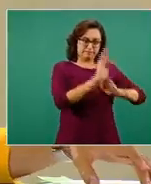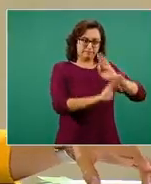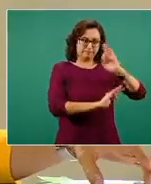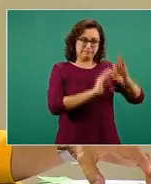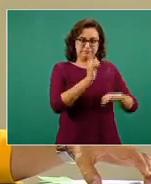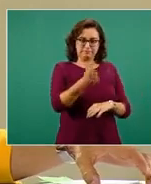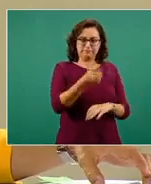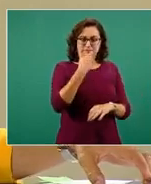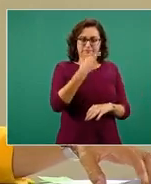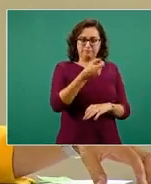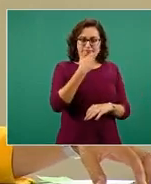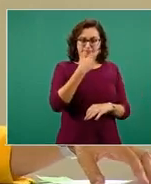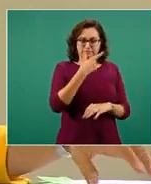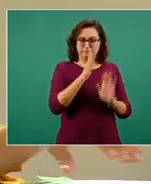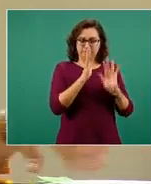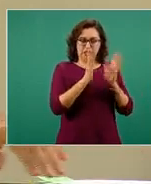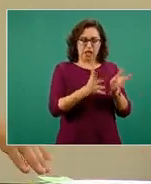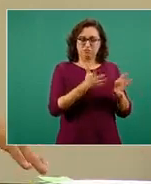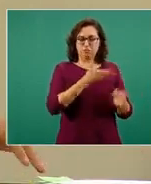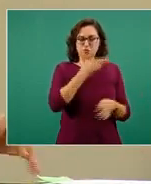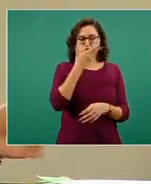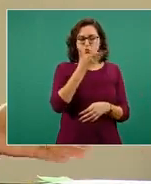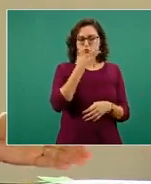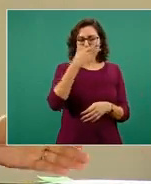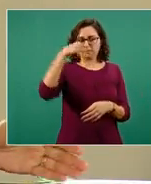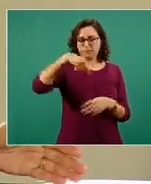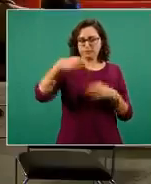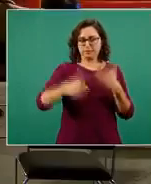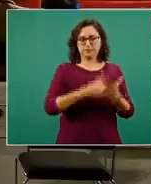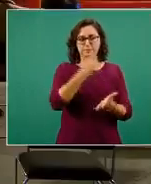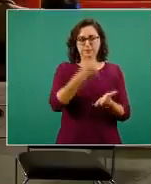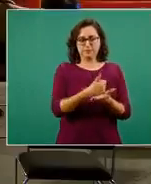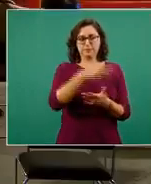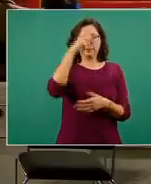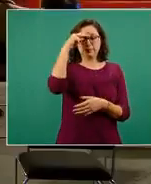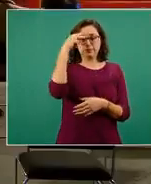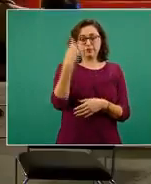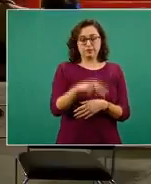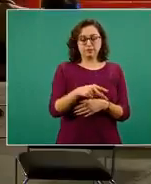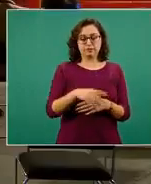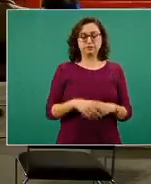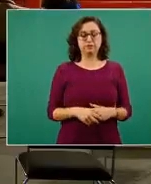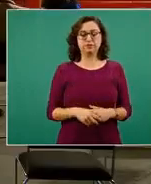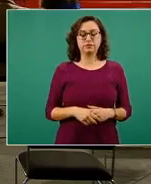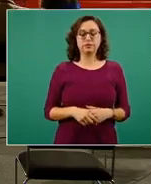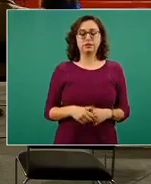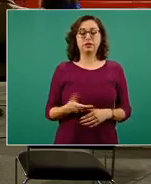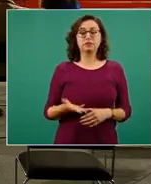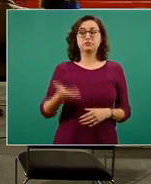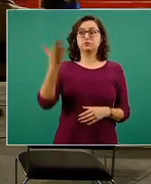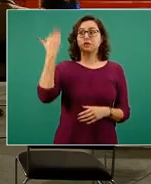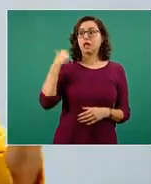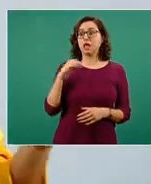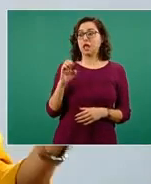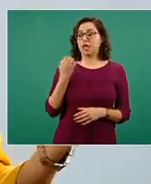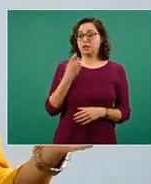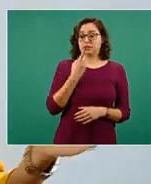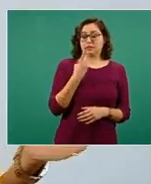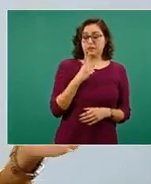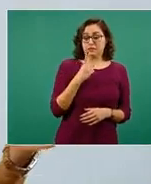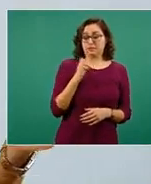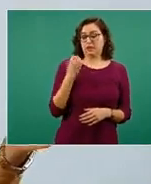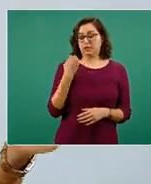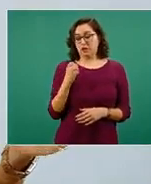seguimiento que está estandarizado en la ciudad. Entonces, este incremento, si ustedes recuerdan, en enero teníamos diciembre-enero